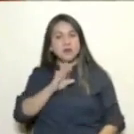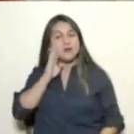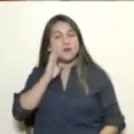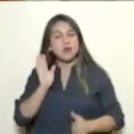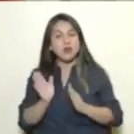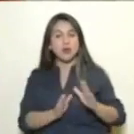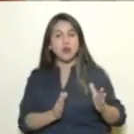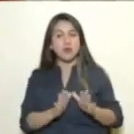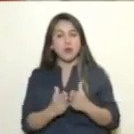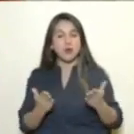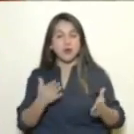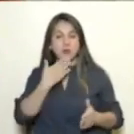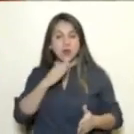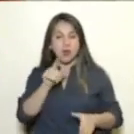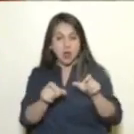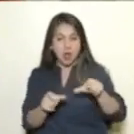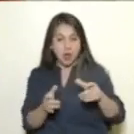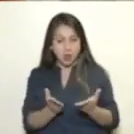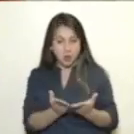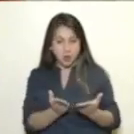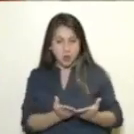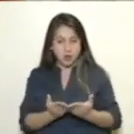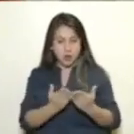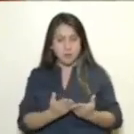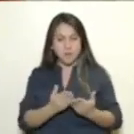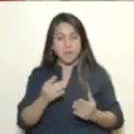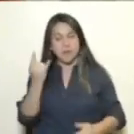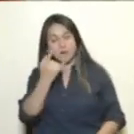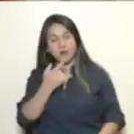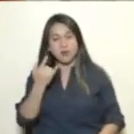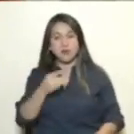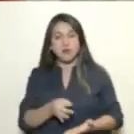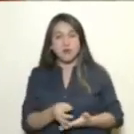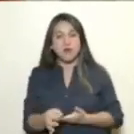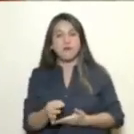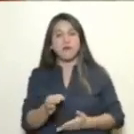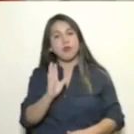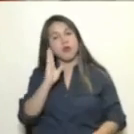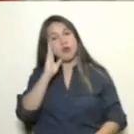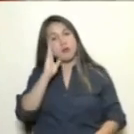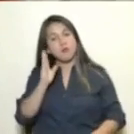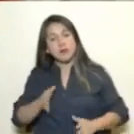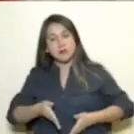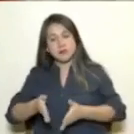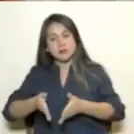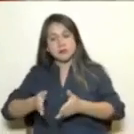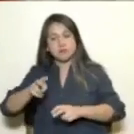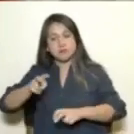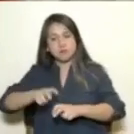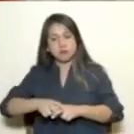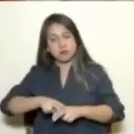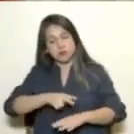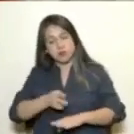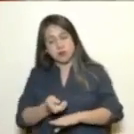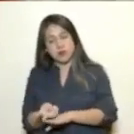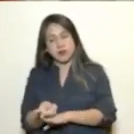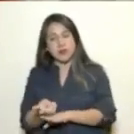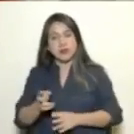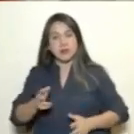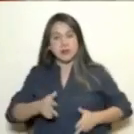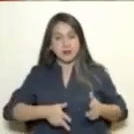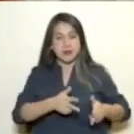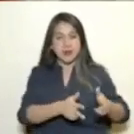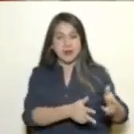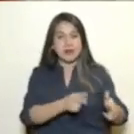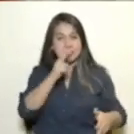el cuaderno del mejor alumno. El borracho del pueblo dormirá en una zanja. El tren expreso pasará sin